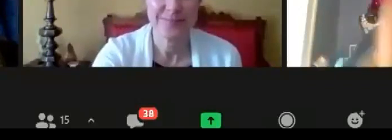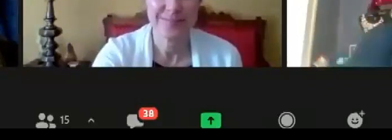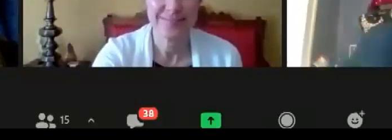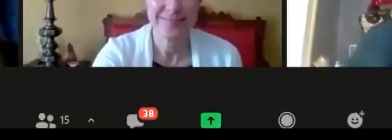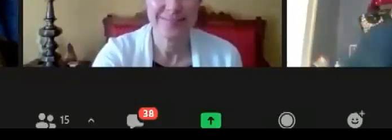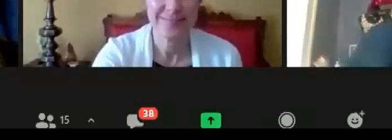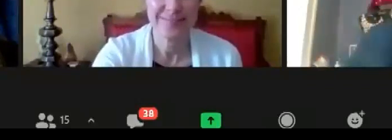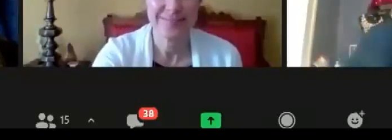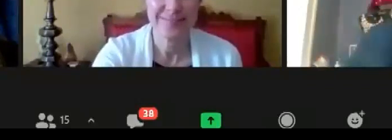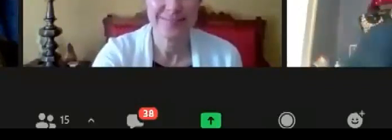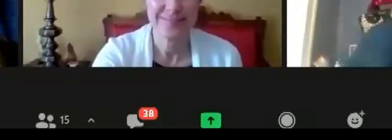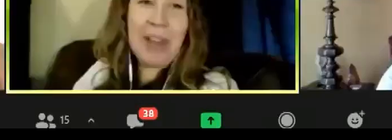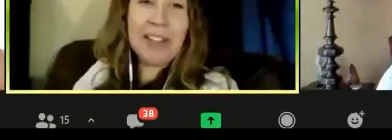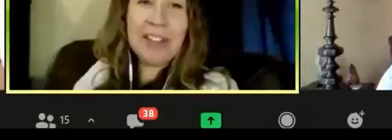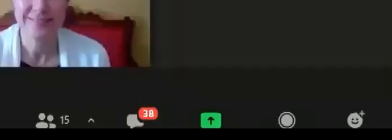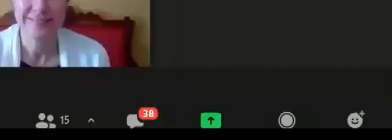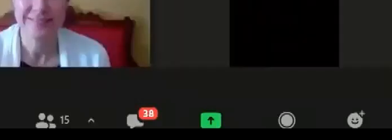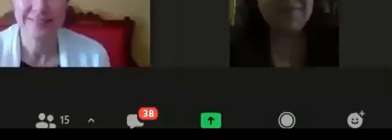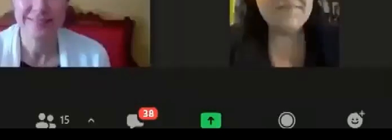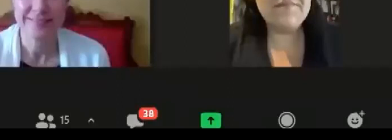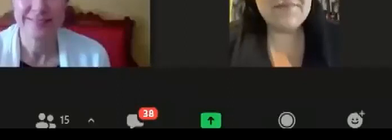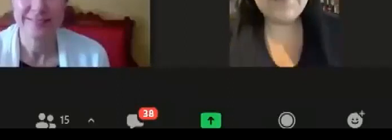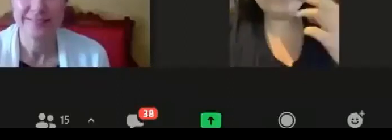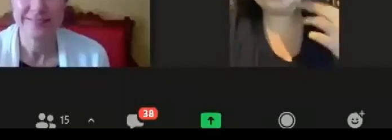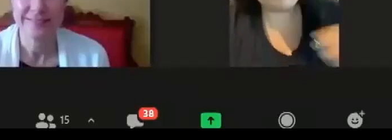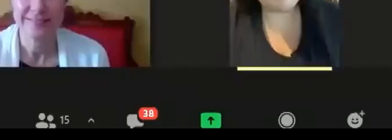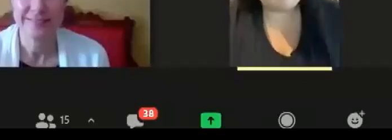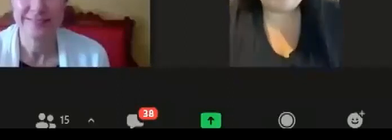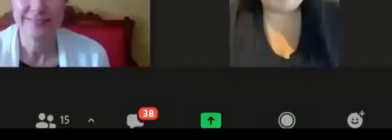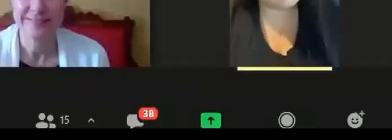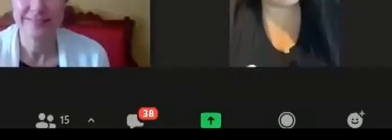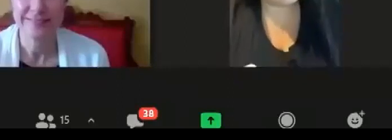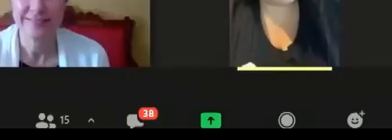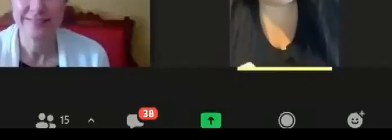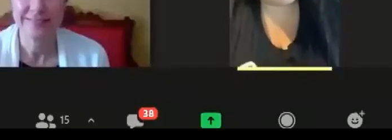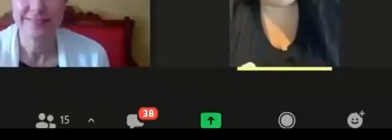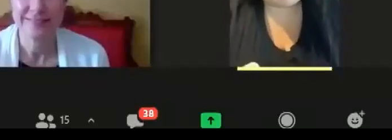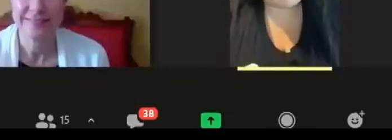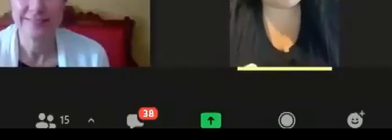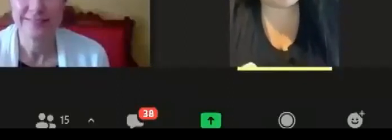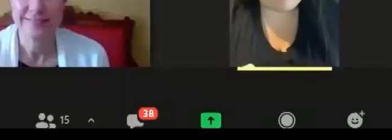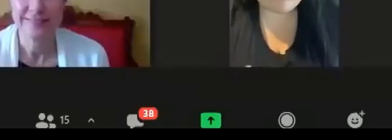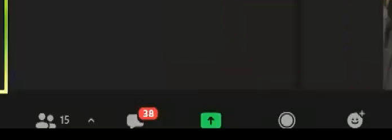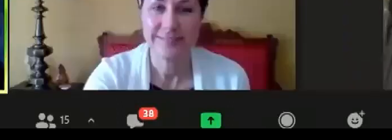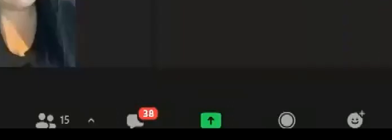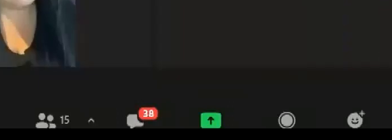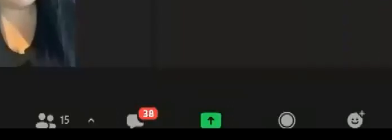y nos vemos la semana que entra adiós ofelia lo va a recibir en español